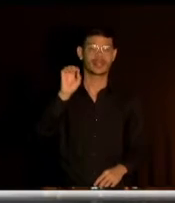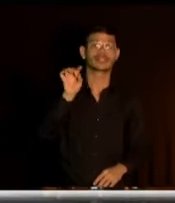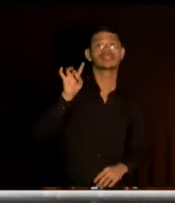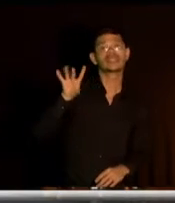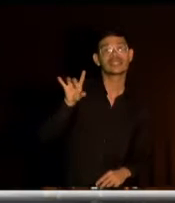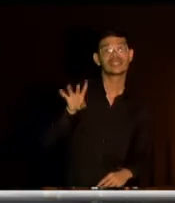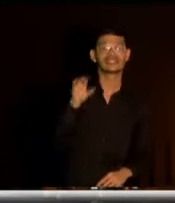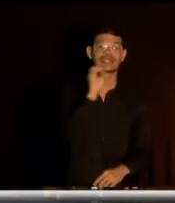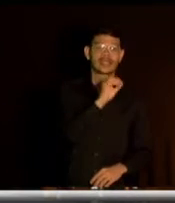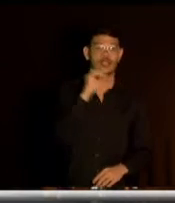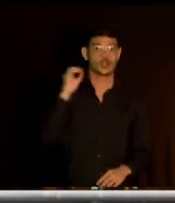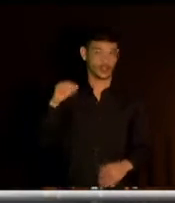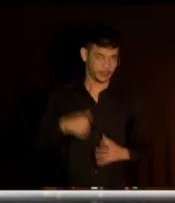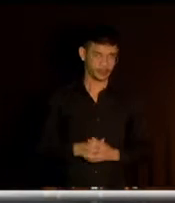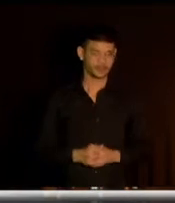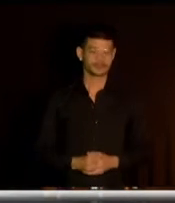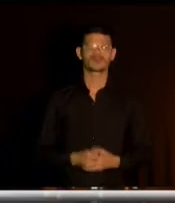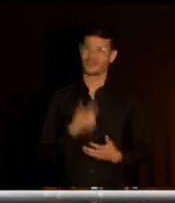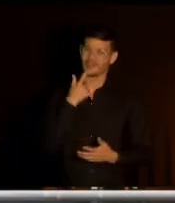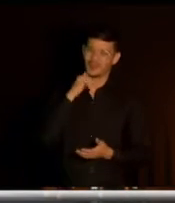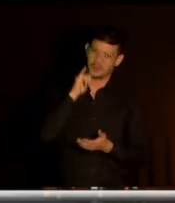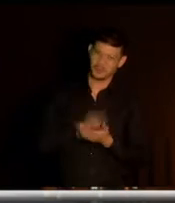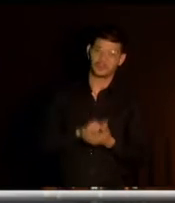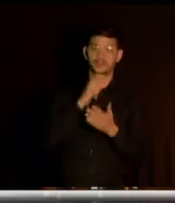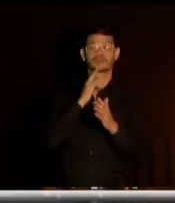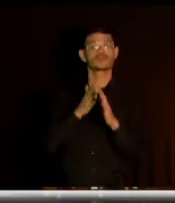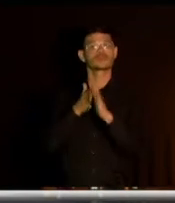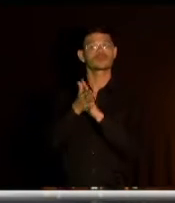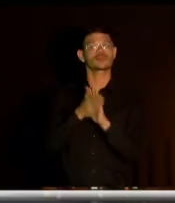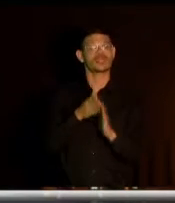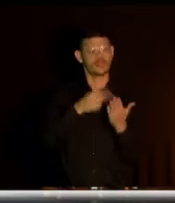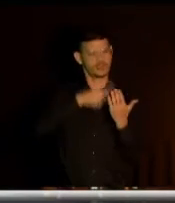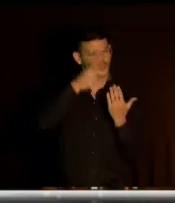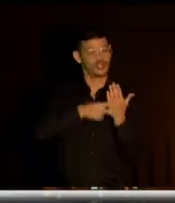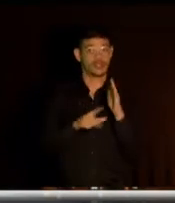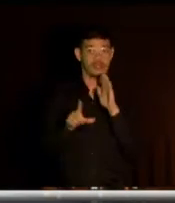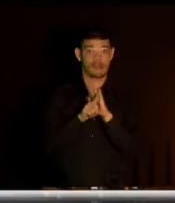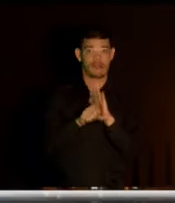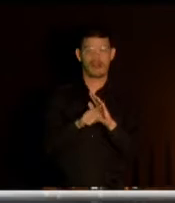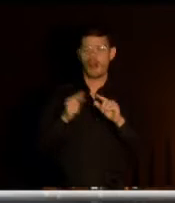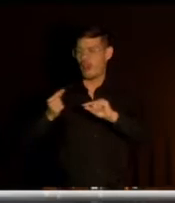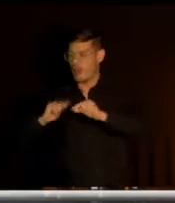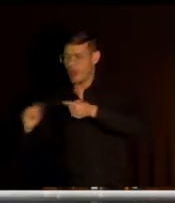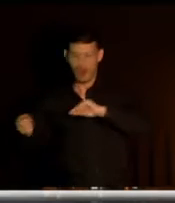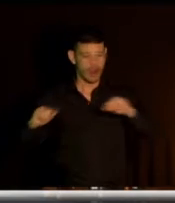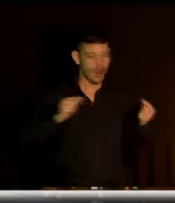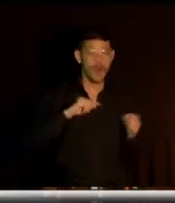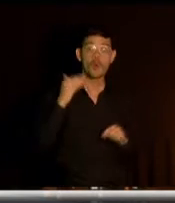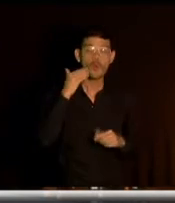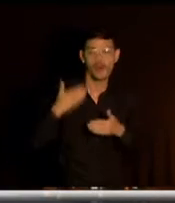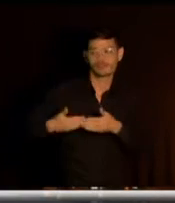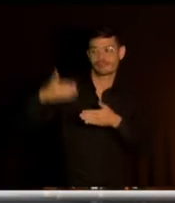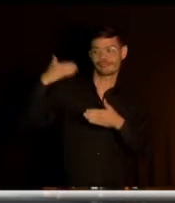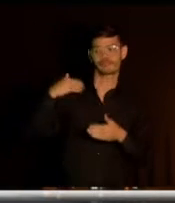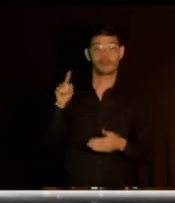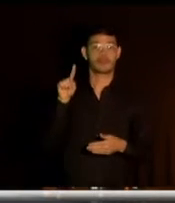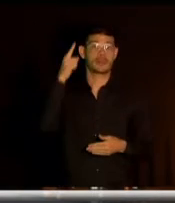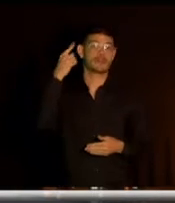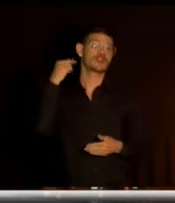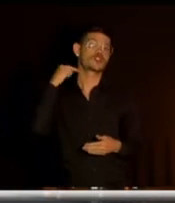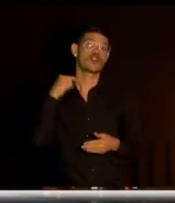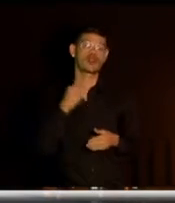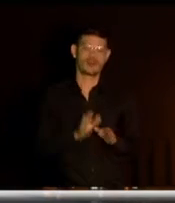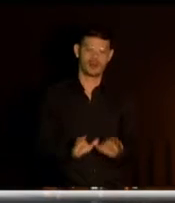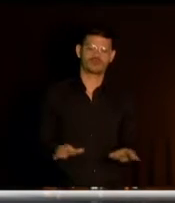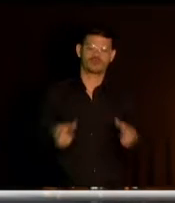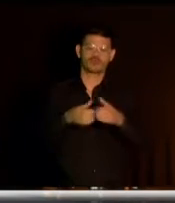311-440-1500. Como les decía, este proyecto de ley debatido el pasado 1 de noviembre en la Comisión Séptima de la Cámara